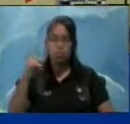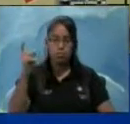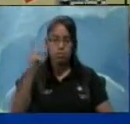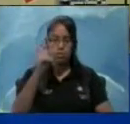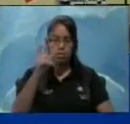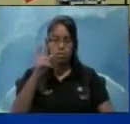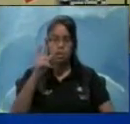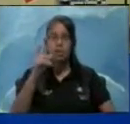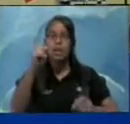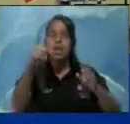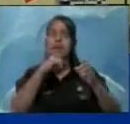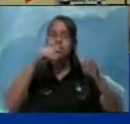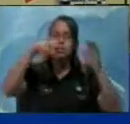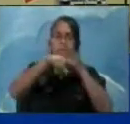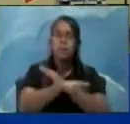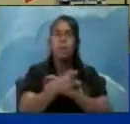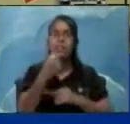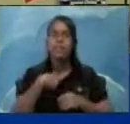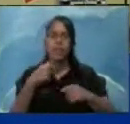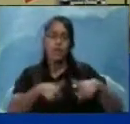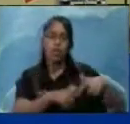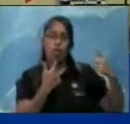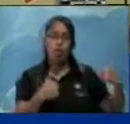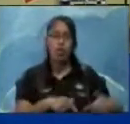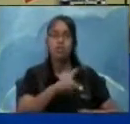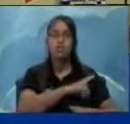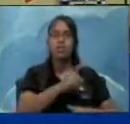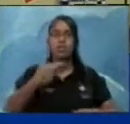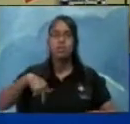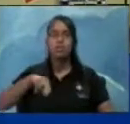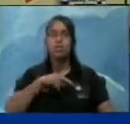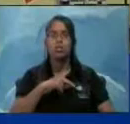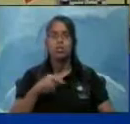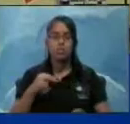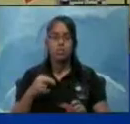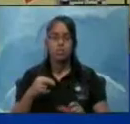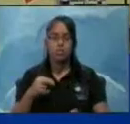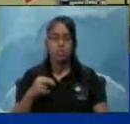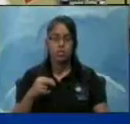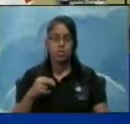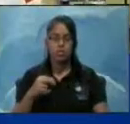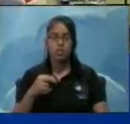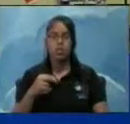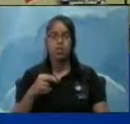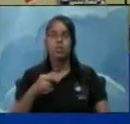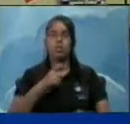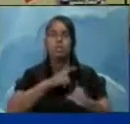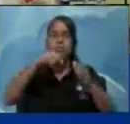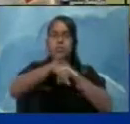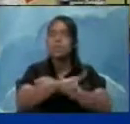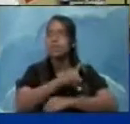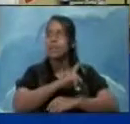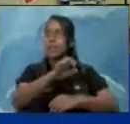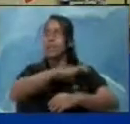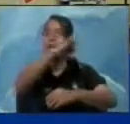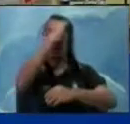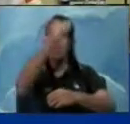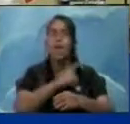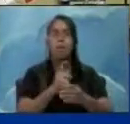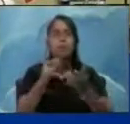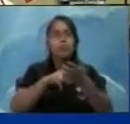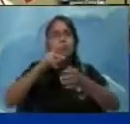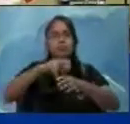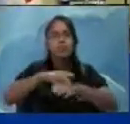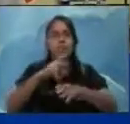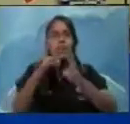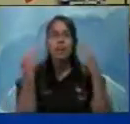ese se mete en el corazón de nosotros se mete en la vida de nosotros se mete en el alma renueva el